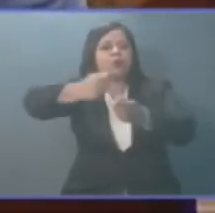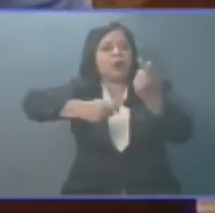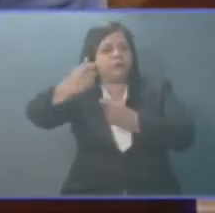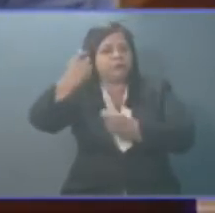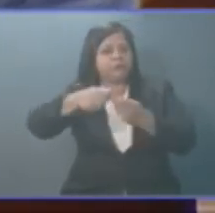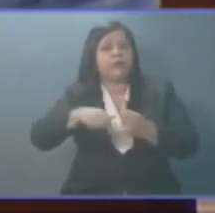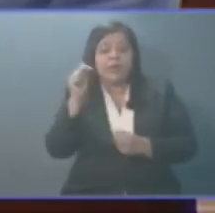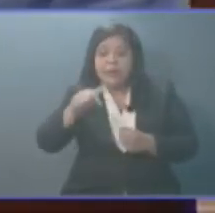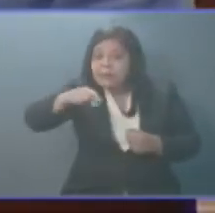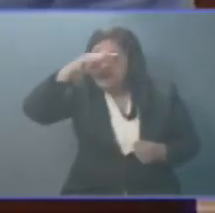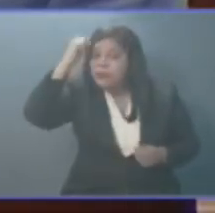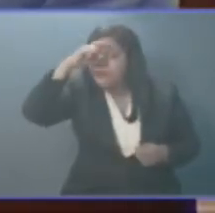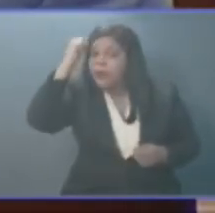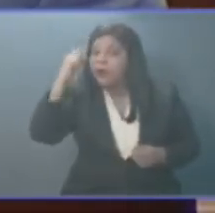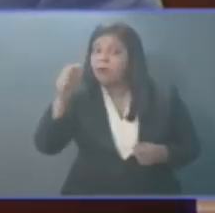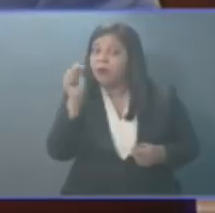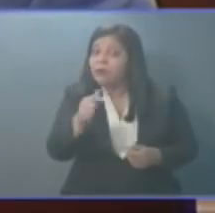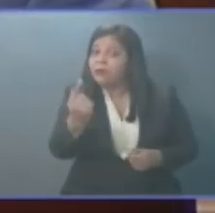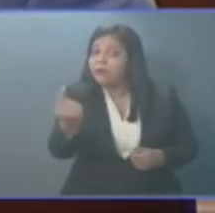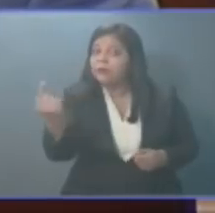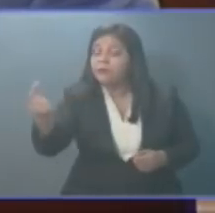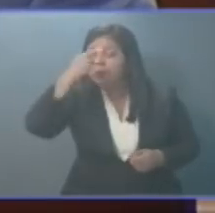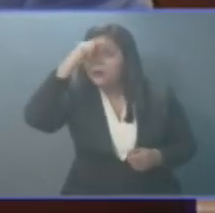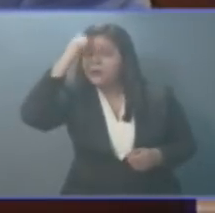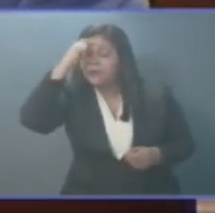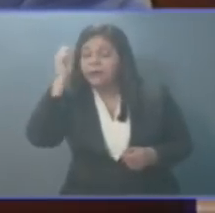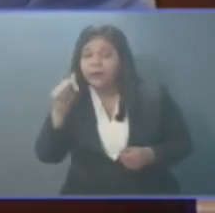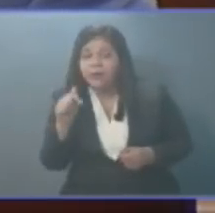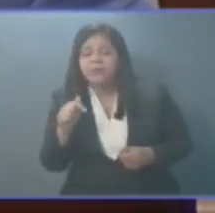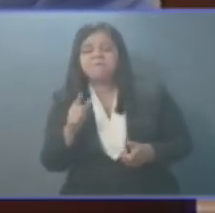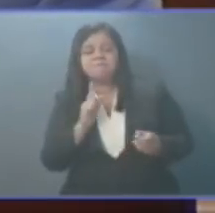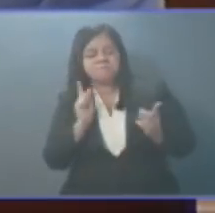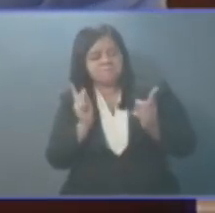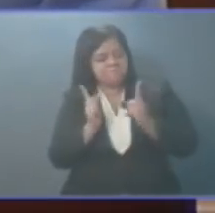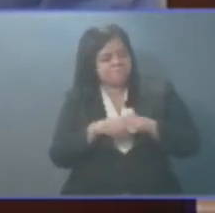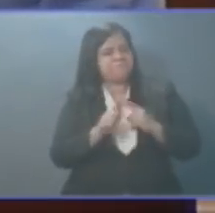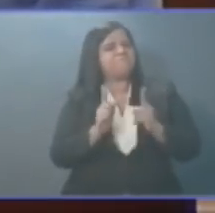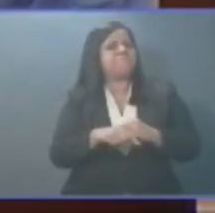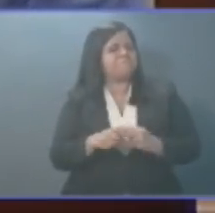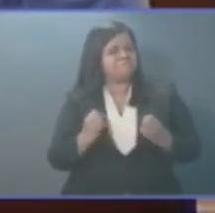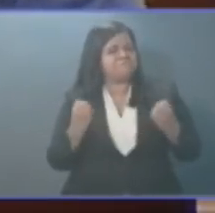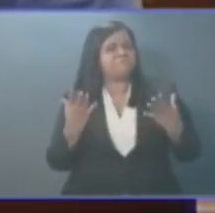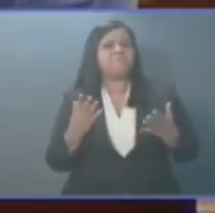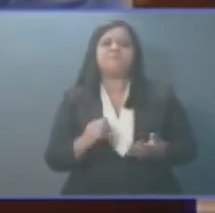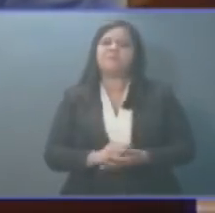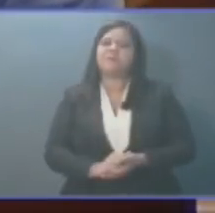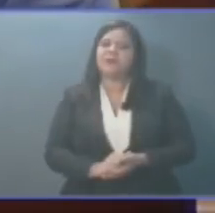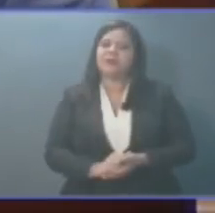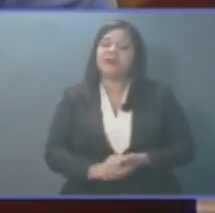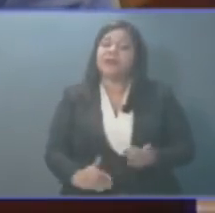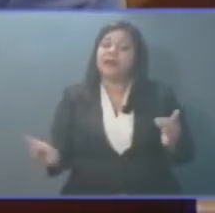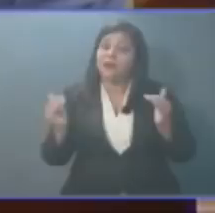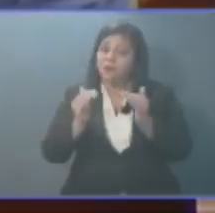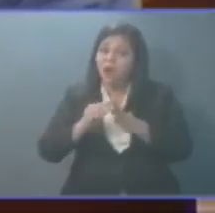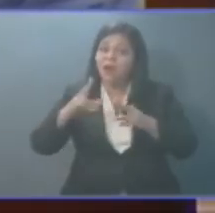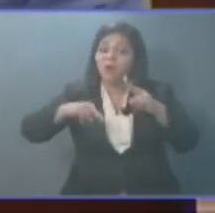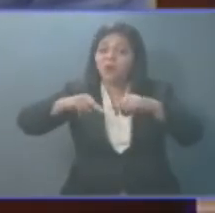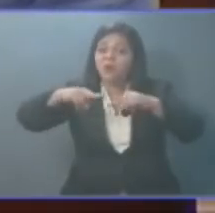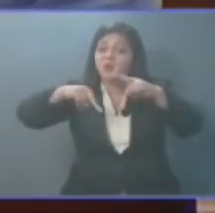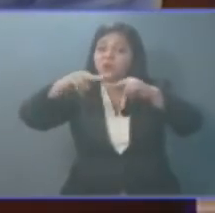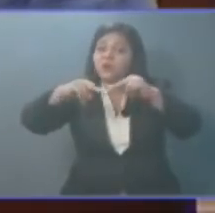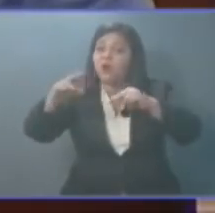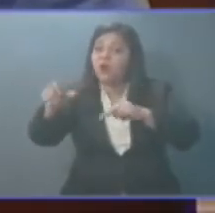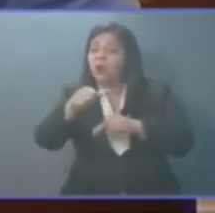Con esta obra, la vida de los agricultores y acuicultores cambiará para siempre. También construimos una obra de